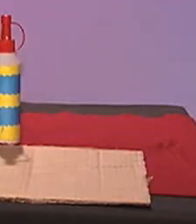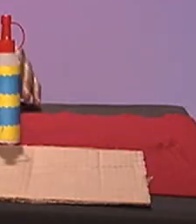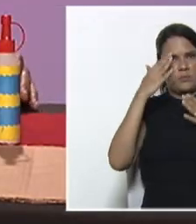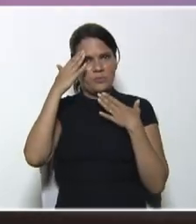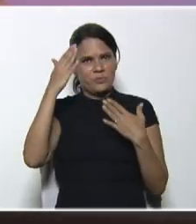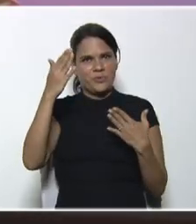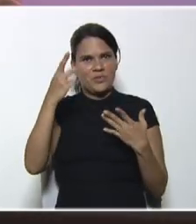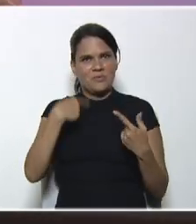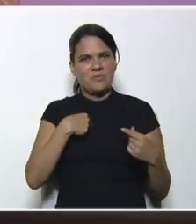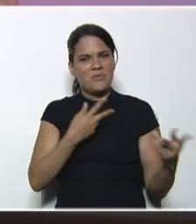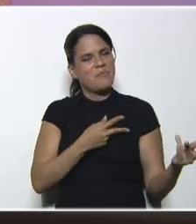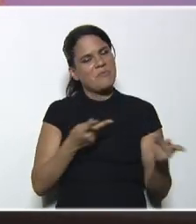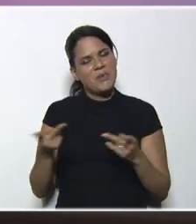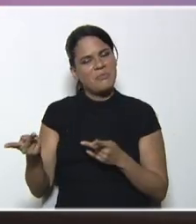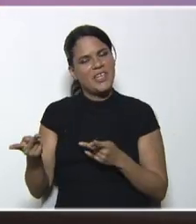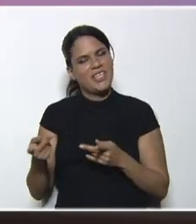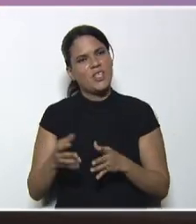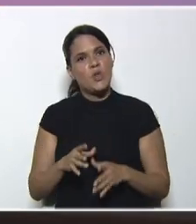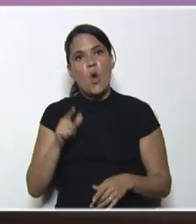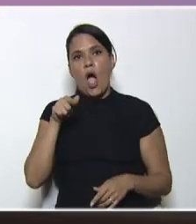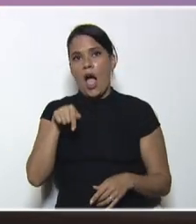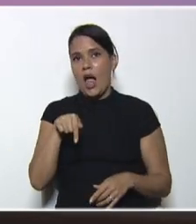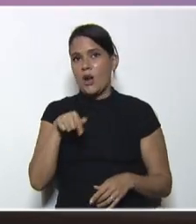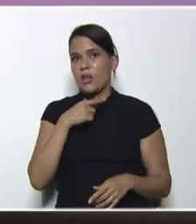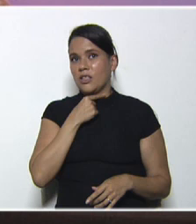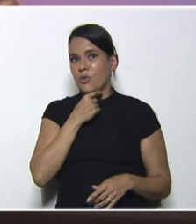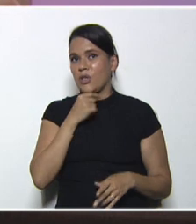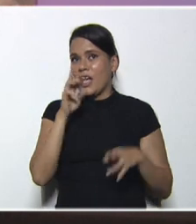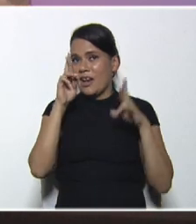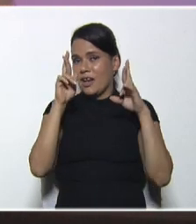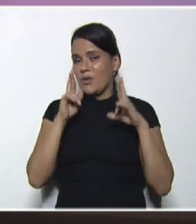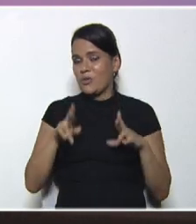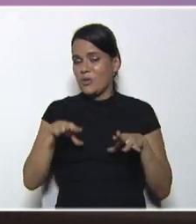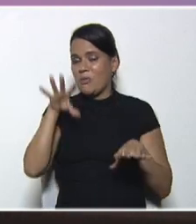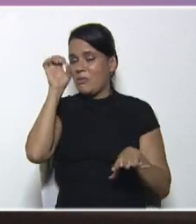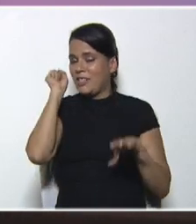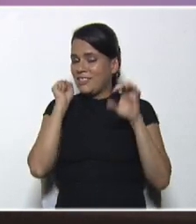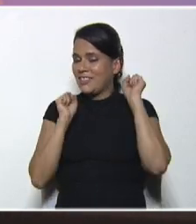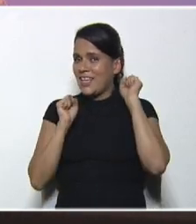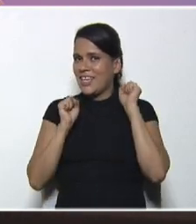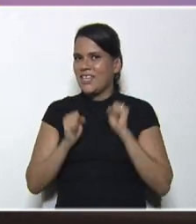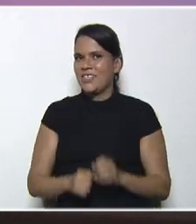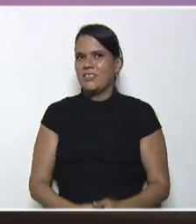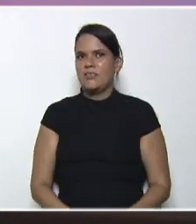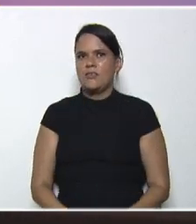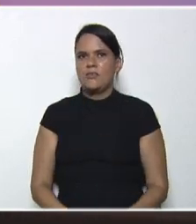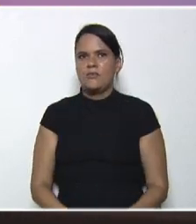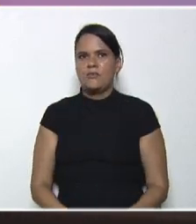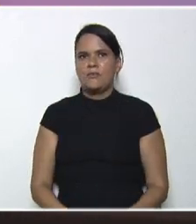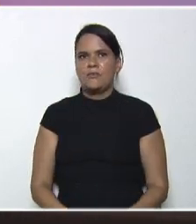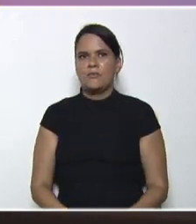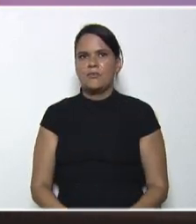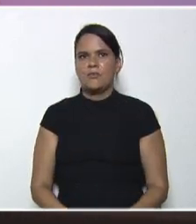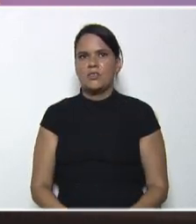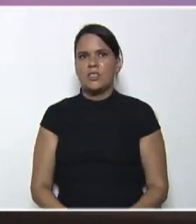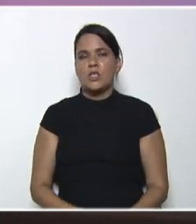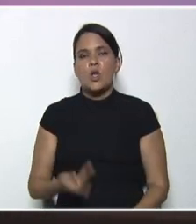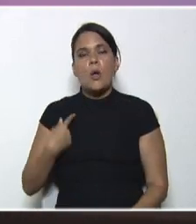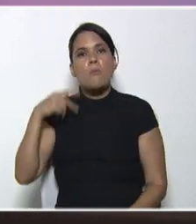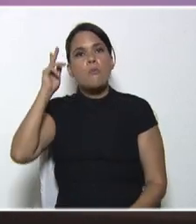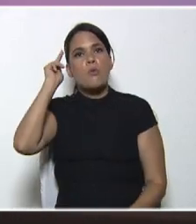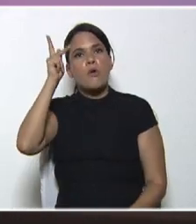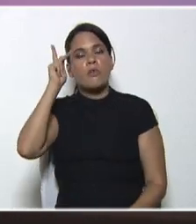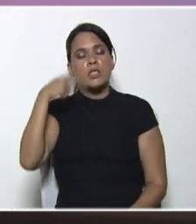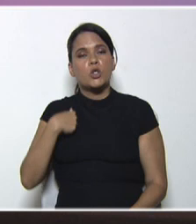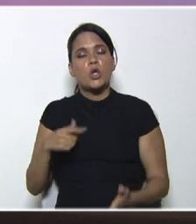Hola, bienvenidas y bienvenidos a tu sección Recursos para el Aprendizaje. Soy el profesor Gerson Rubín, docente de